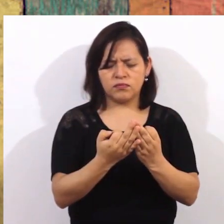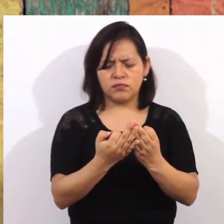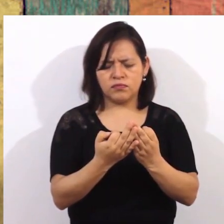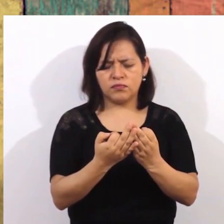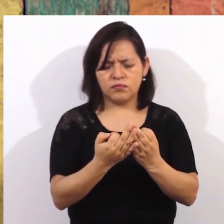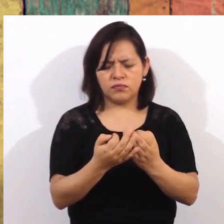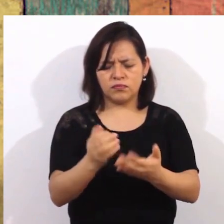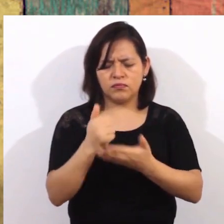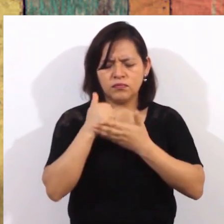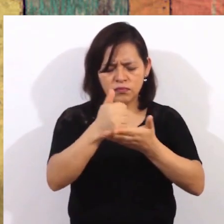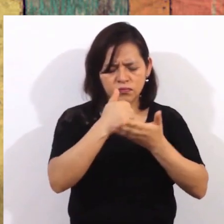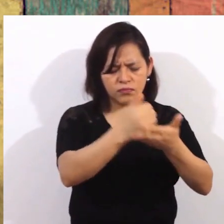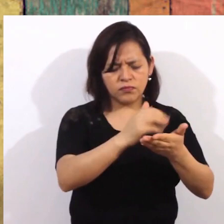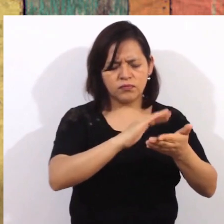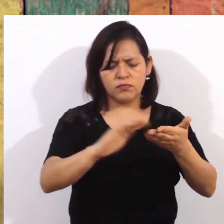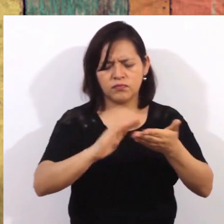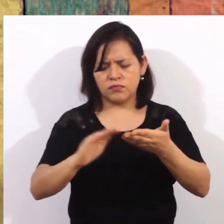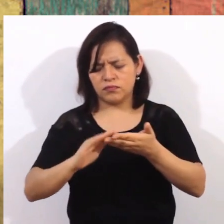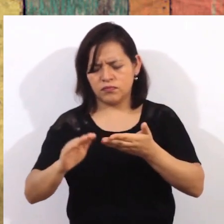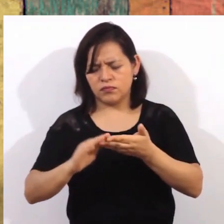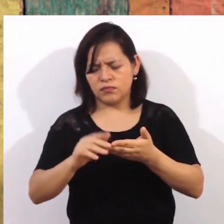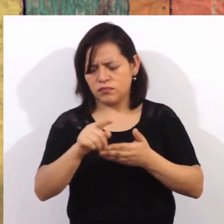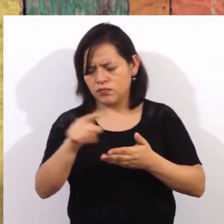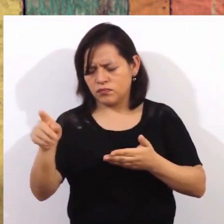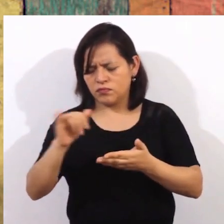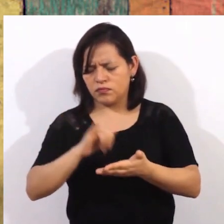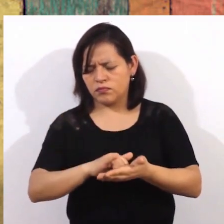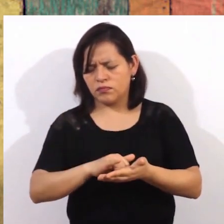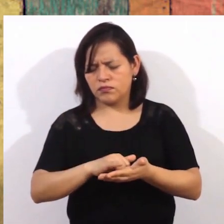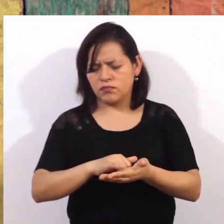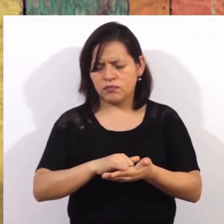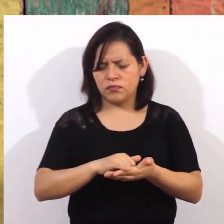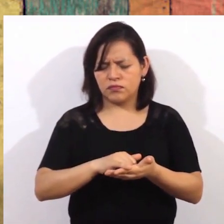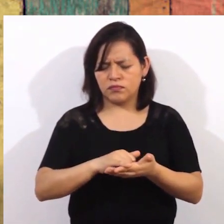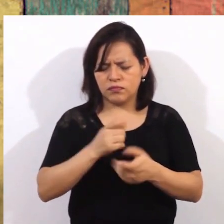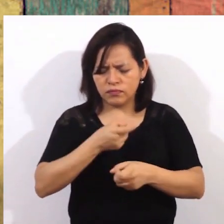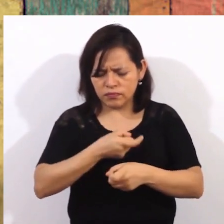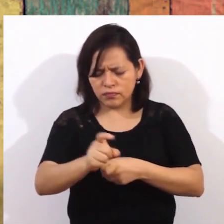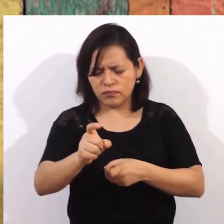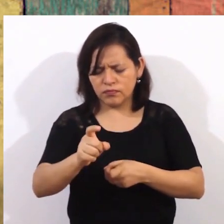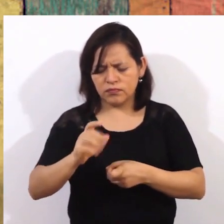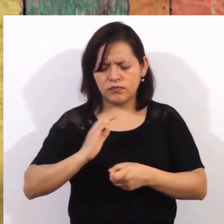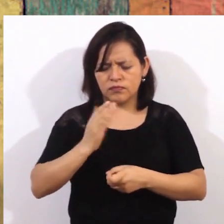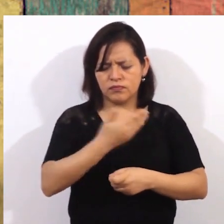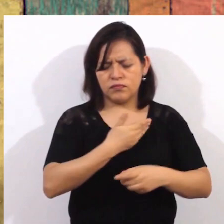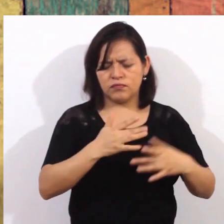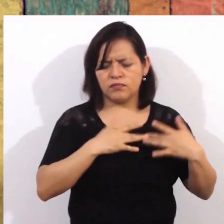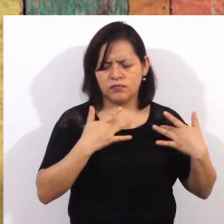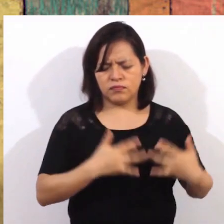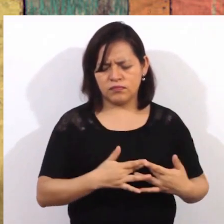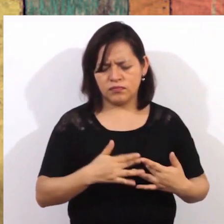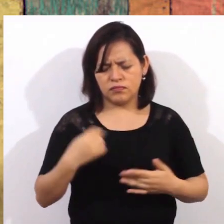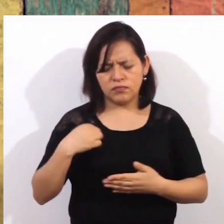Señor, ayúdanos a perdonar a aquel que realmente, Señor, ha herido nuestro corazón. En primer